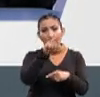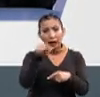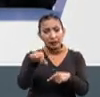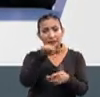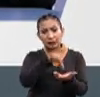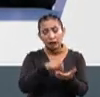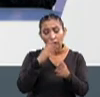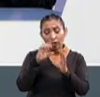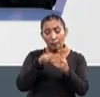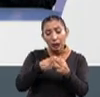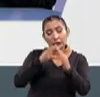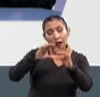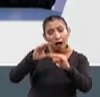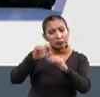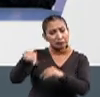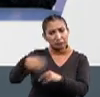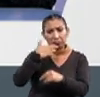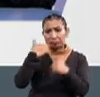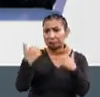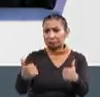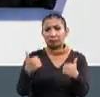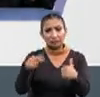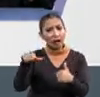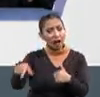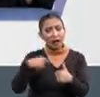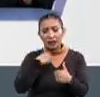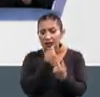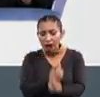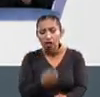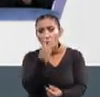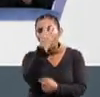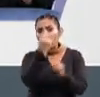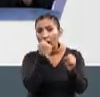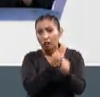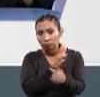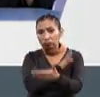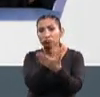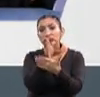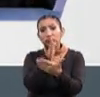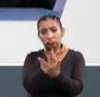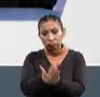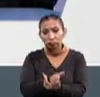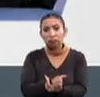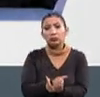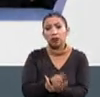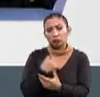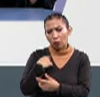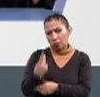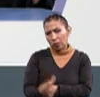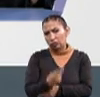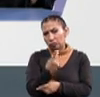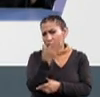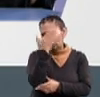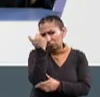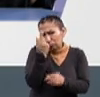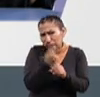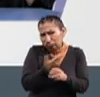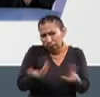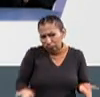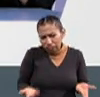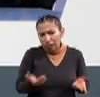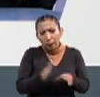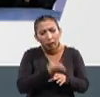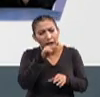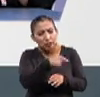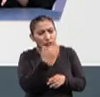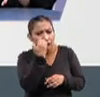Centro de Iniciación Artística es un centro muy bueno. Ahí vemos niños desde los 4 años. O sea, mi pregunta es, no sé qué pasa, o